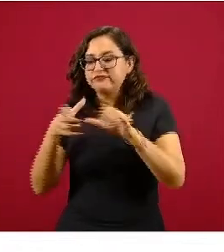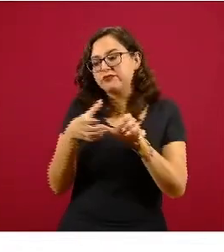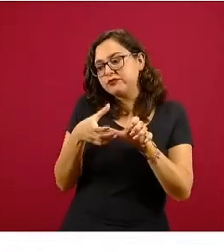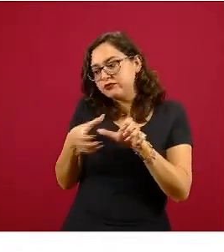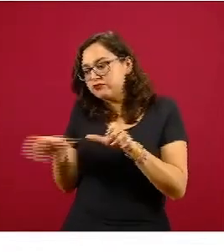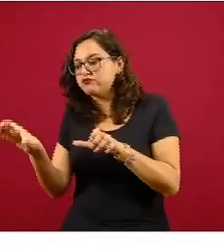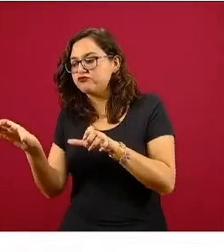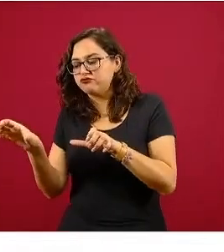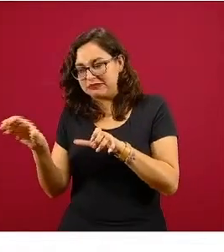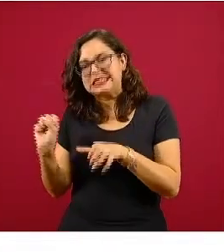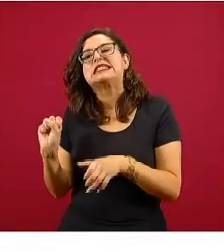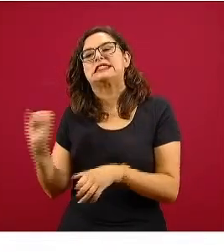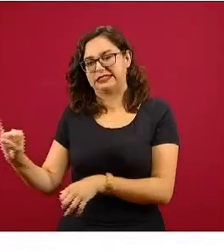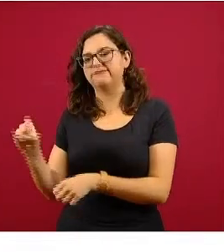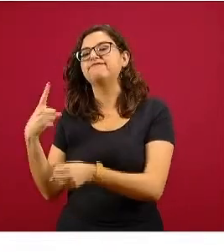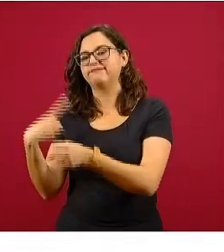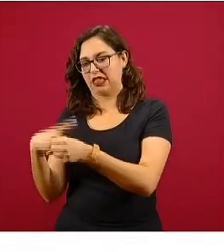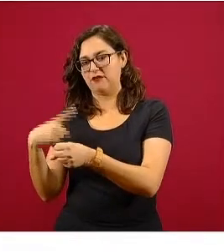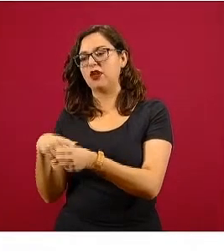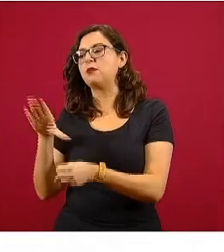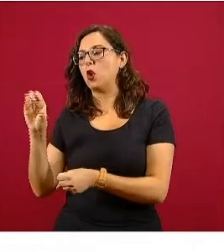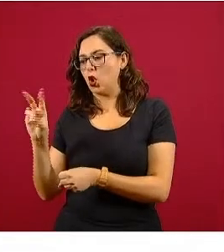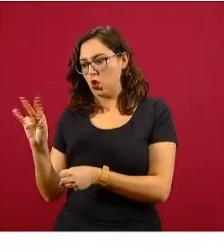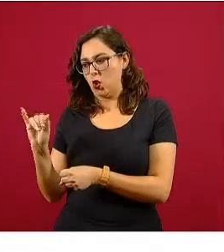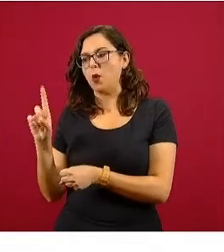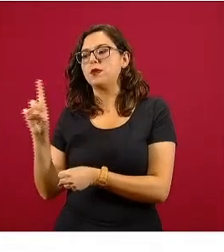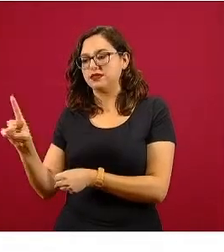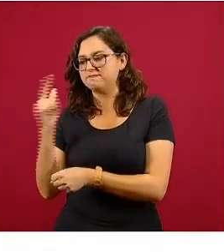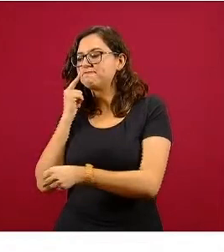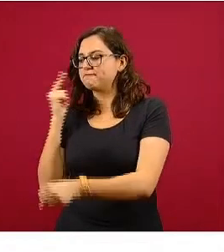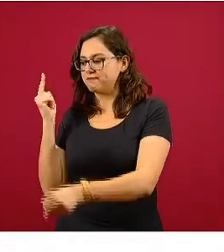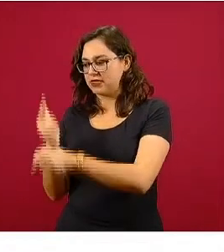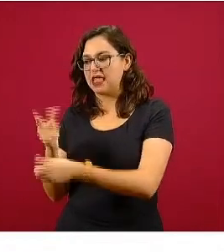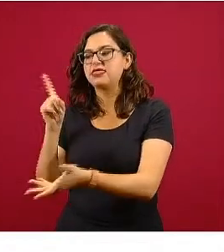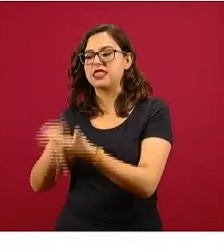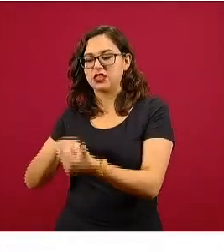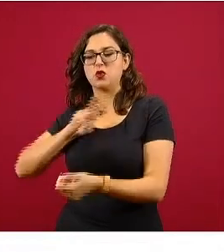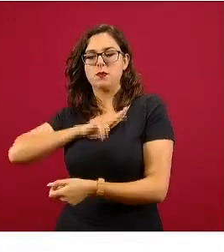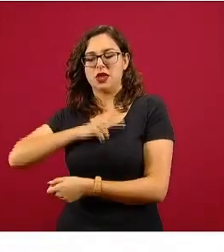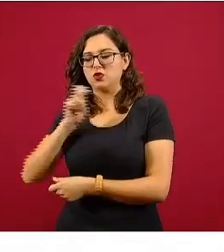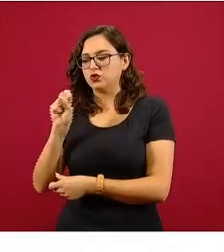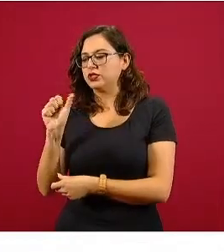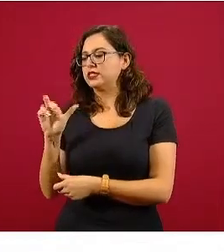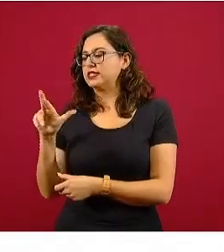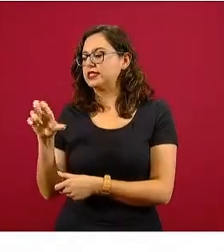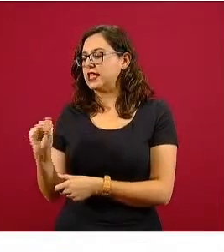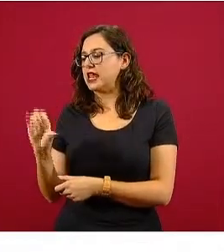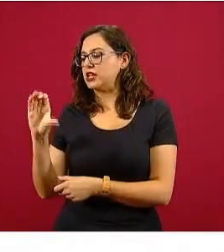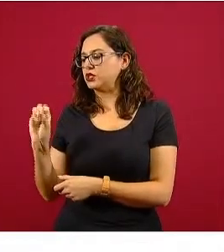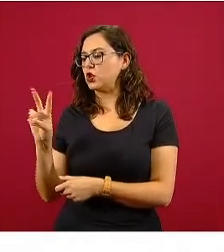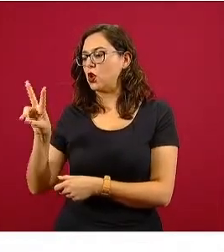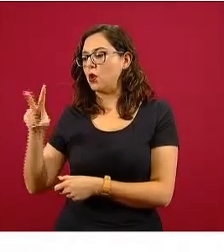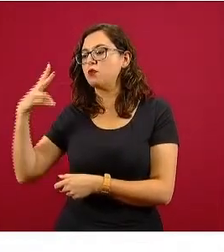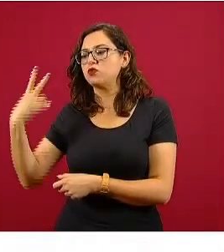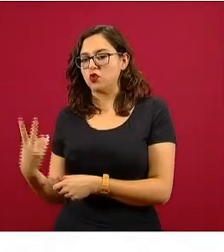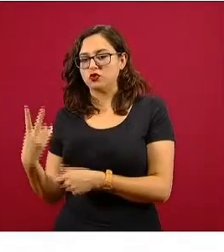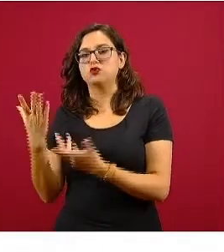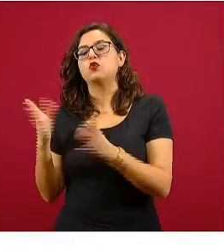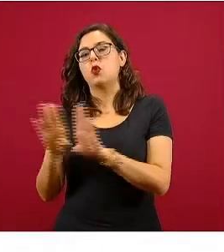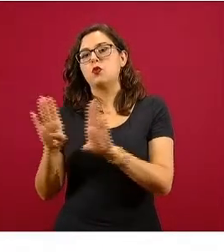positivo a una prueba de laboratorio, es decir, se ha identificado el virus SARS-CoV-2 en las vías respiratorias a través del